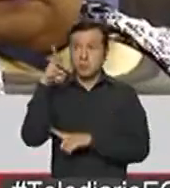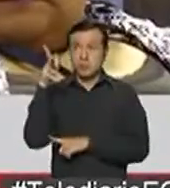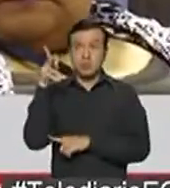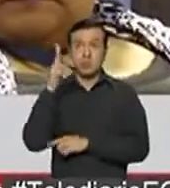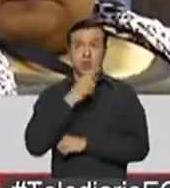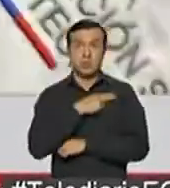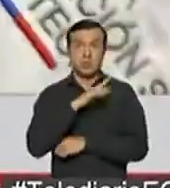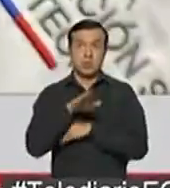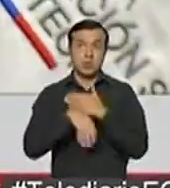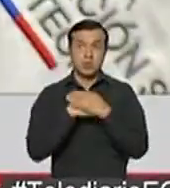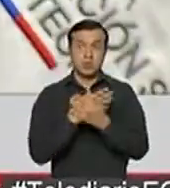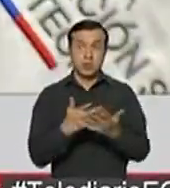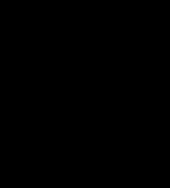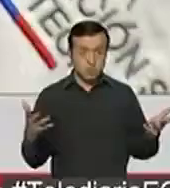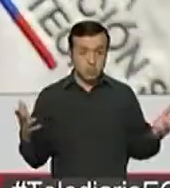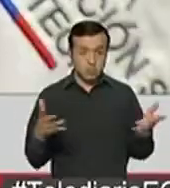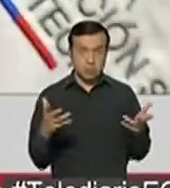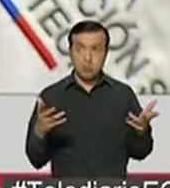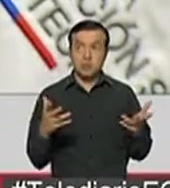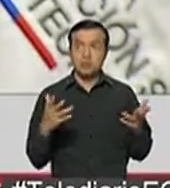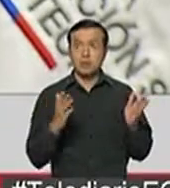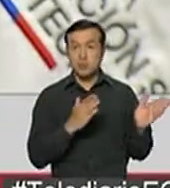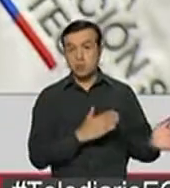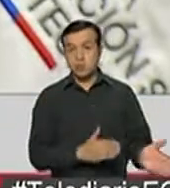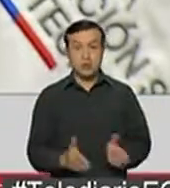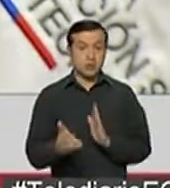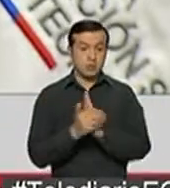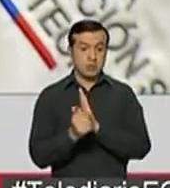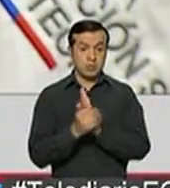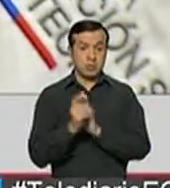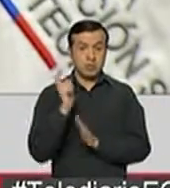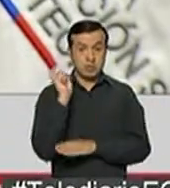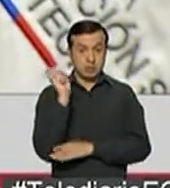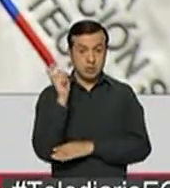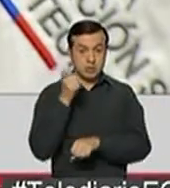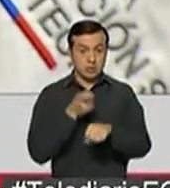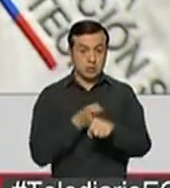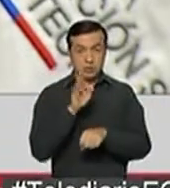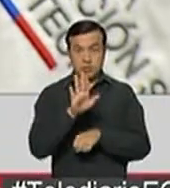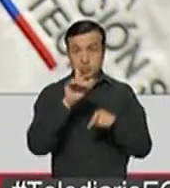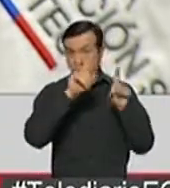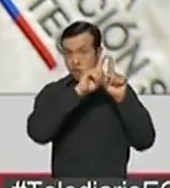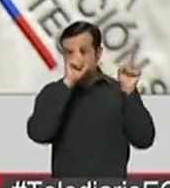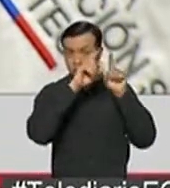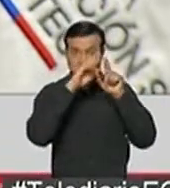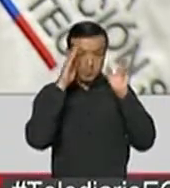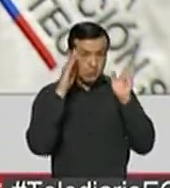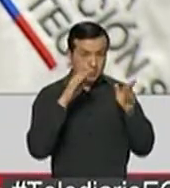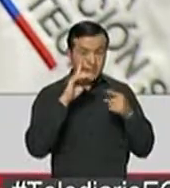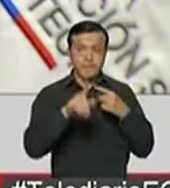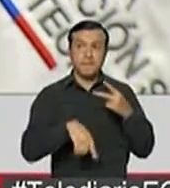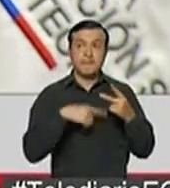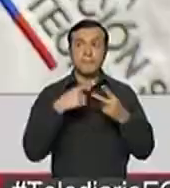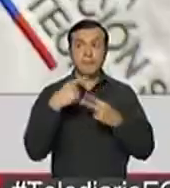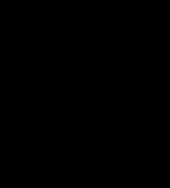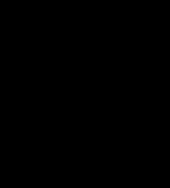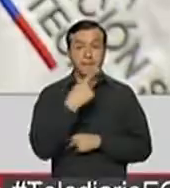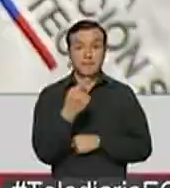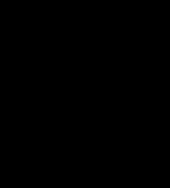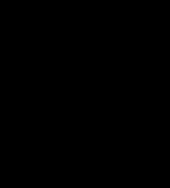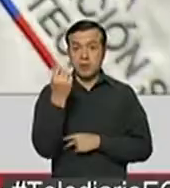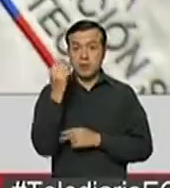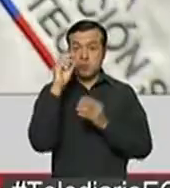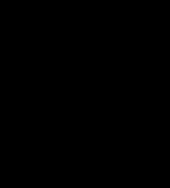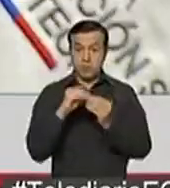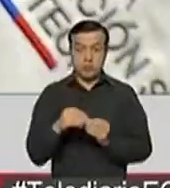las universidades. Capacitándolo conforme a las necesidades específicas de las empresas. Asimismo, permite reducir el gasto de